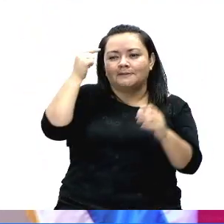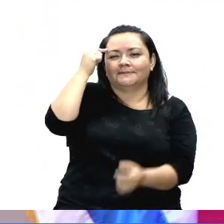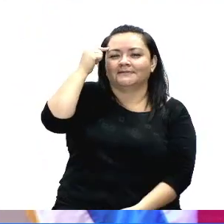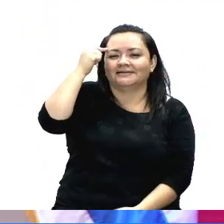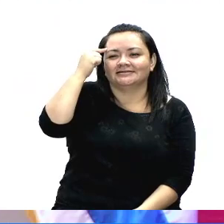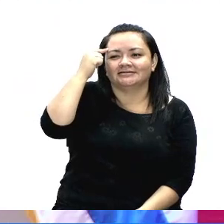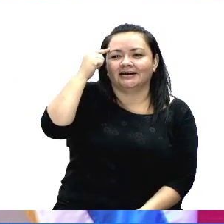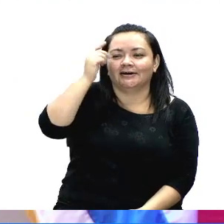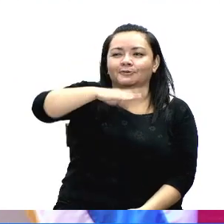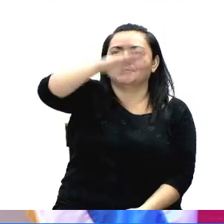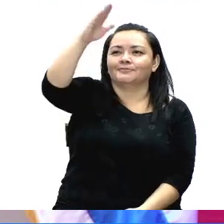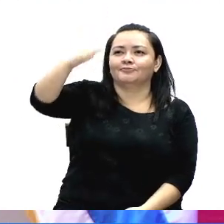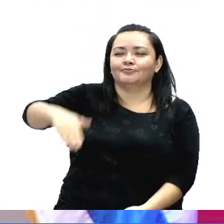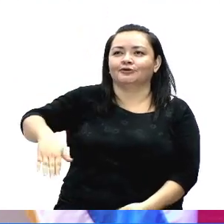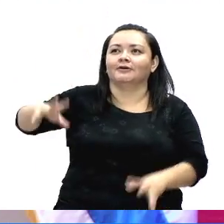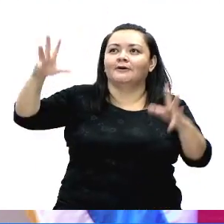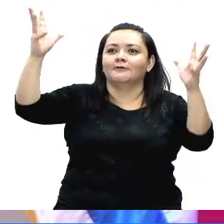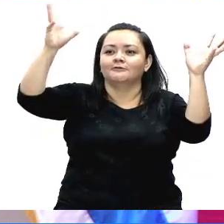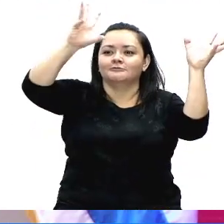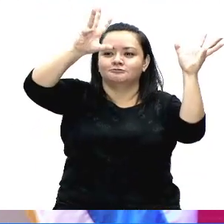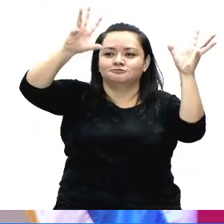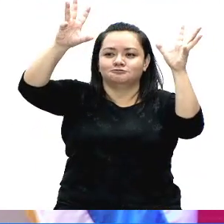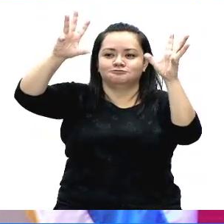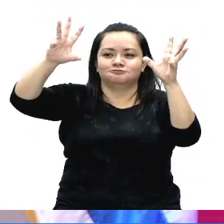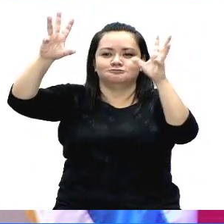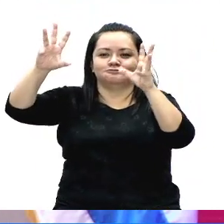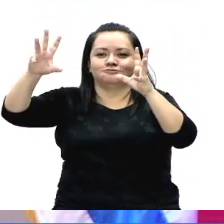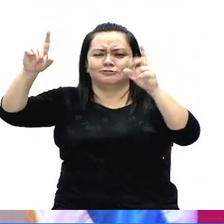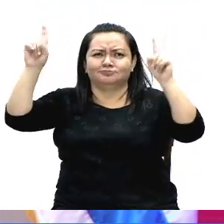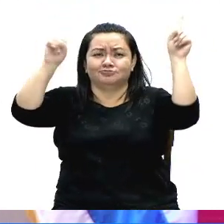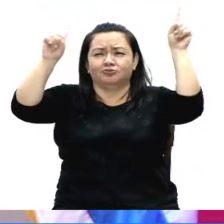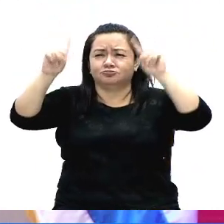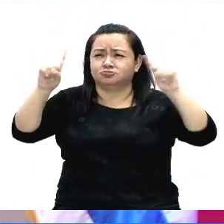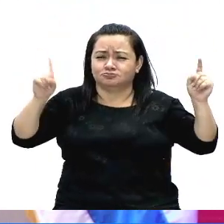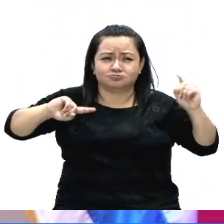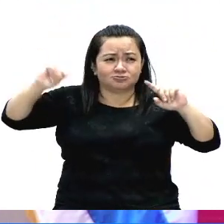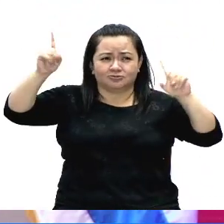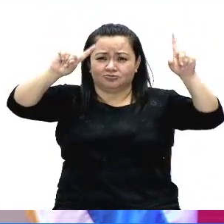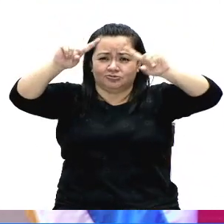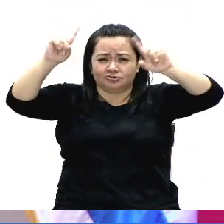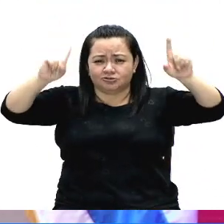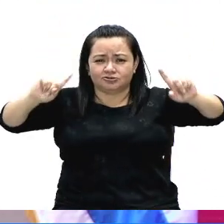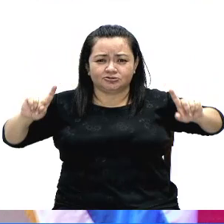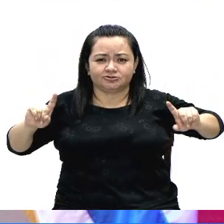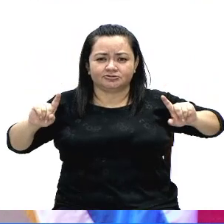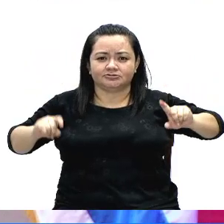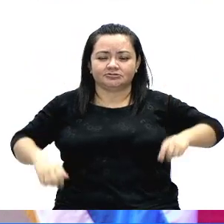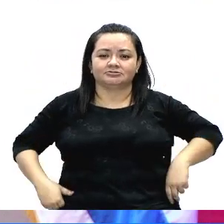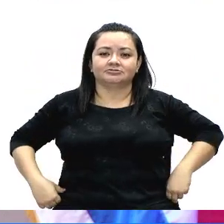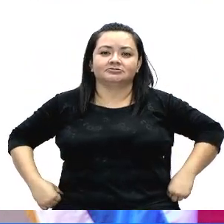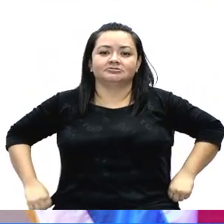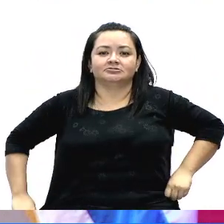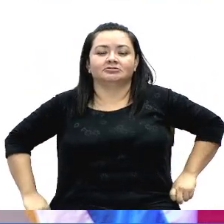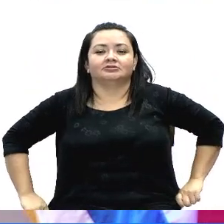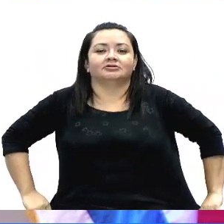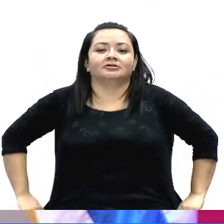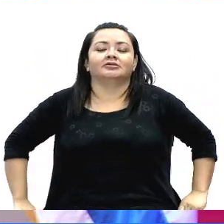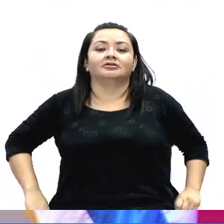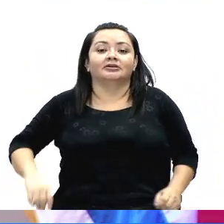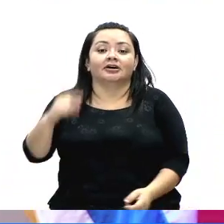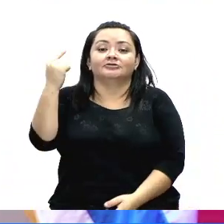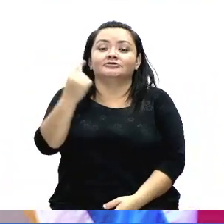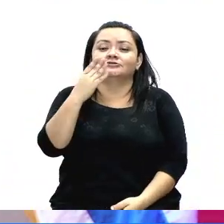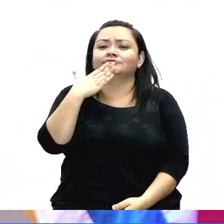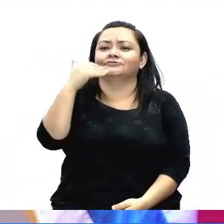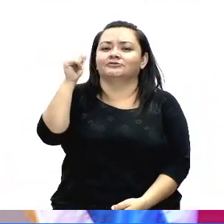en un monte ver descender esa nube escuchar truenos ver relámpagos cayendo solo